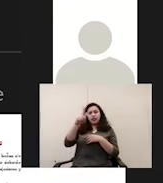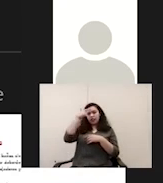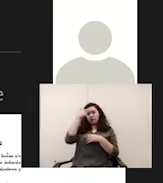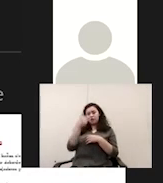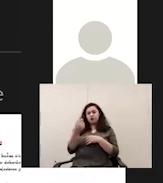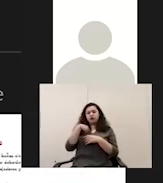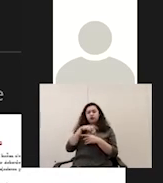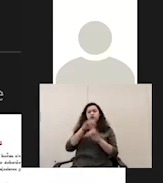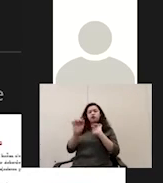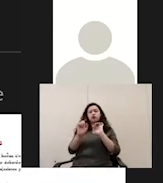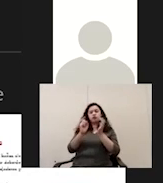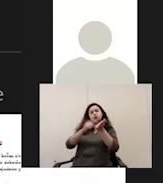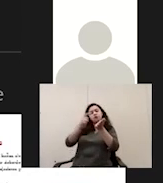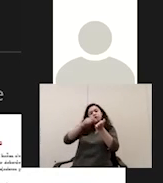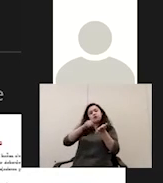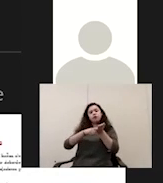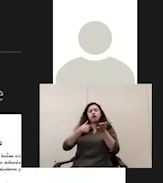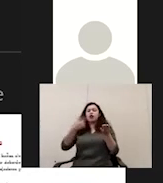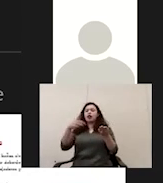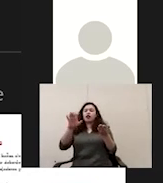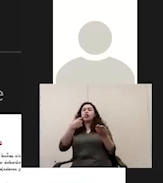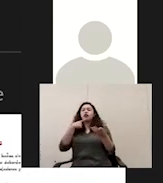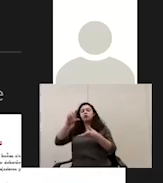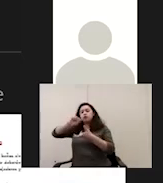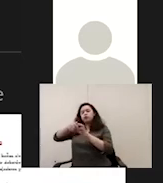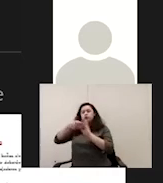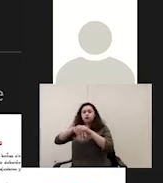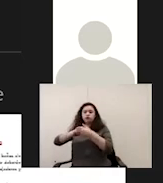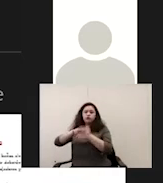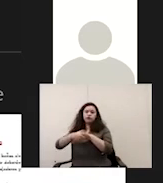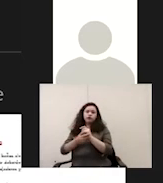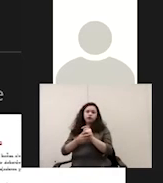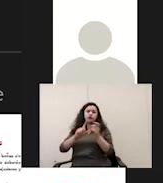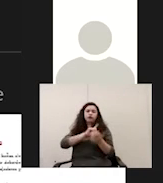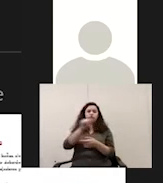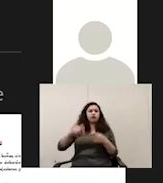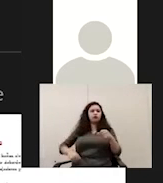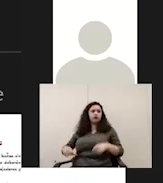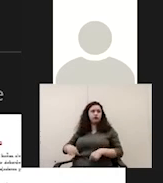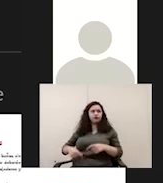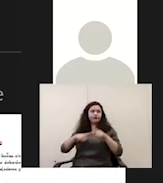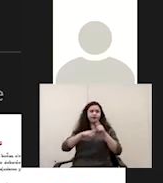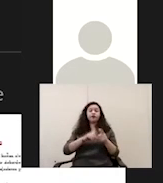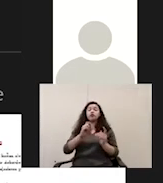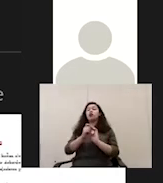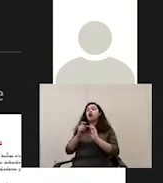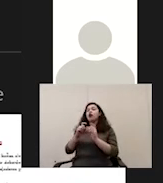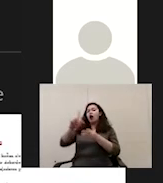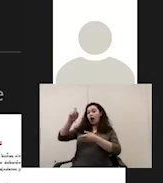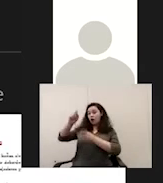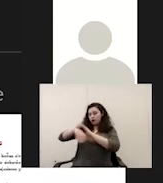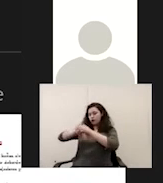usar la copiadora, nos ponemos gel y seguimos con nuestras actividades, o si preferimos lavarnos las manos, está